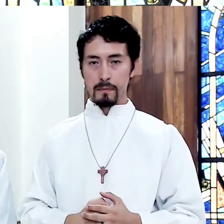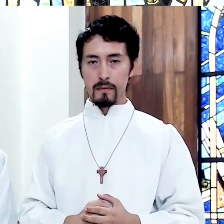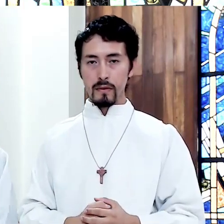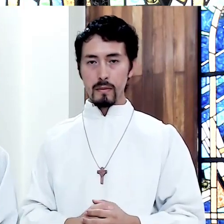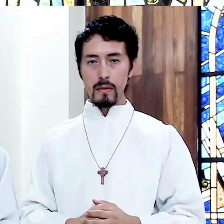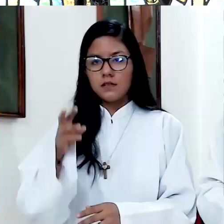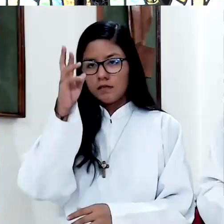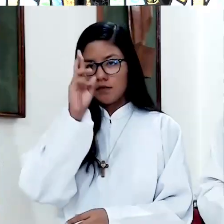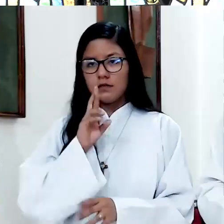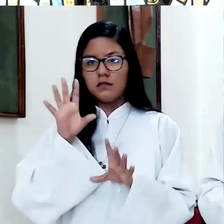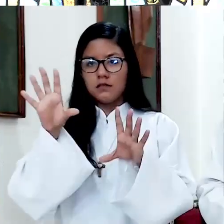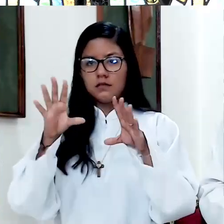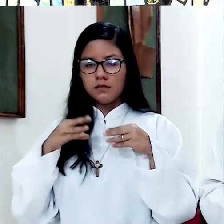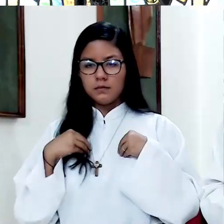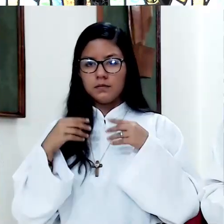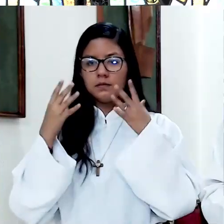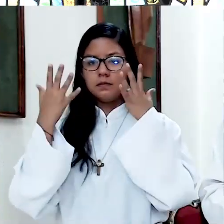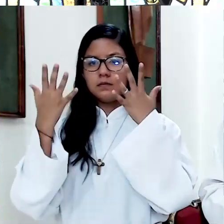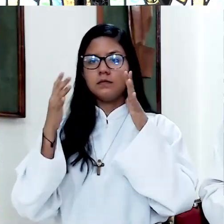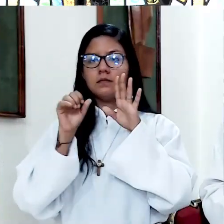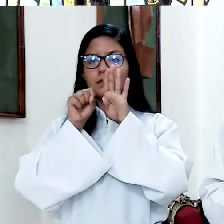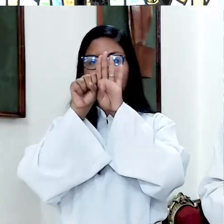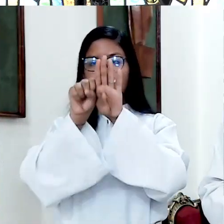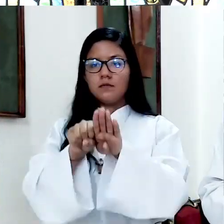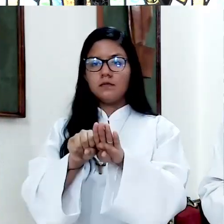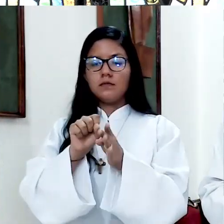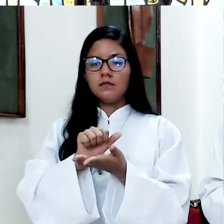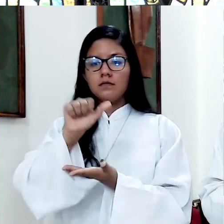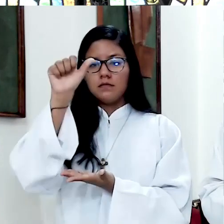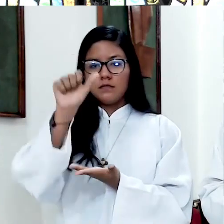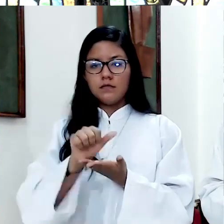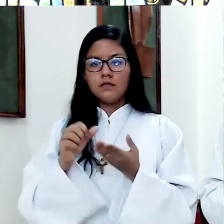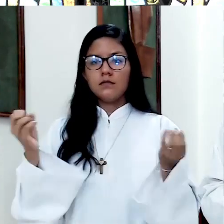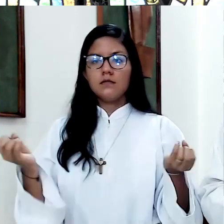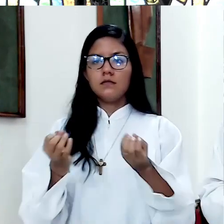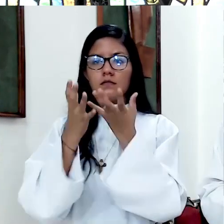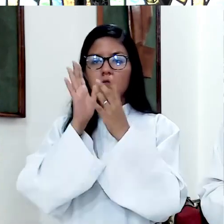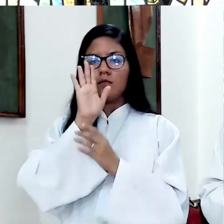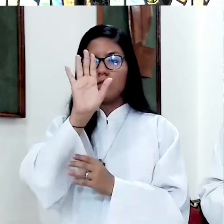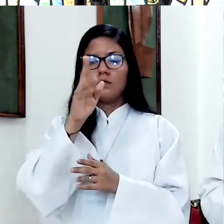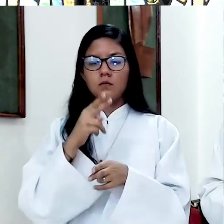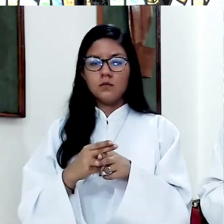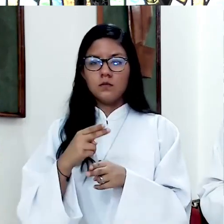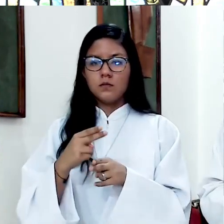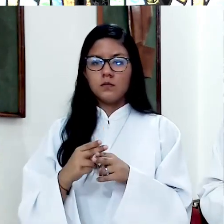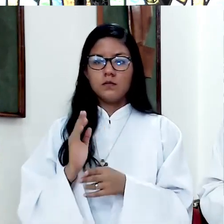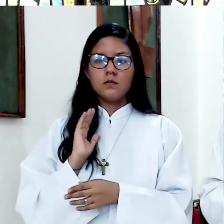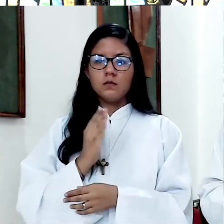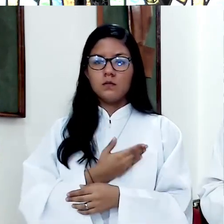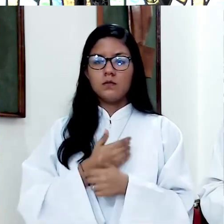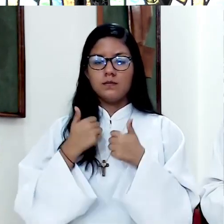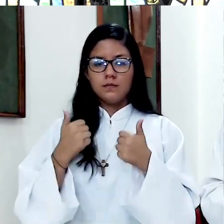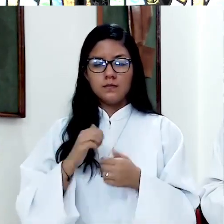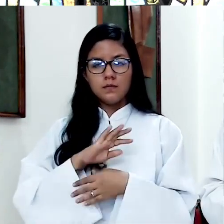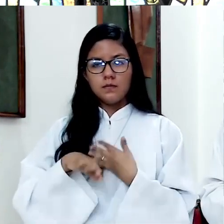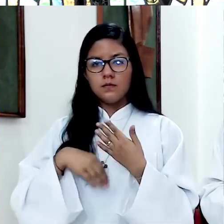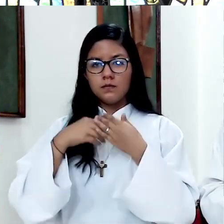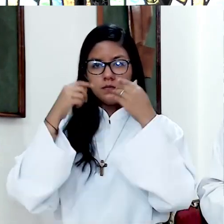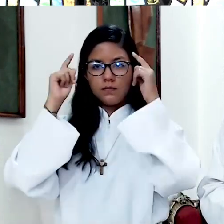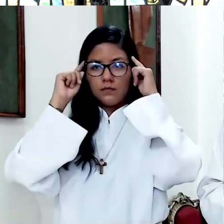tus manos este sacrificio para alabanza y gloria de su nombre, para nuestro bien y el de toda su santa